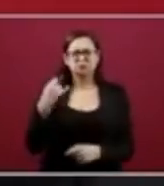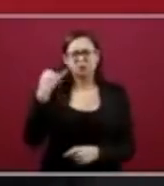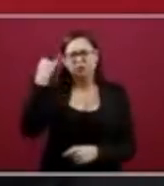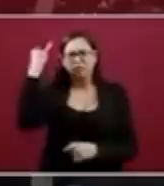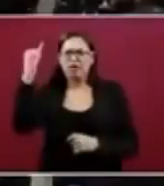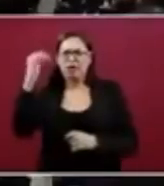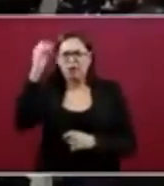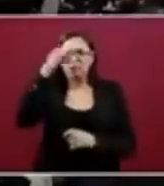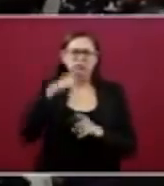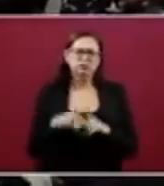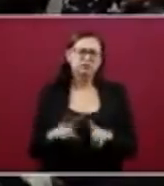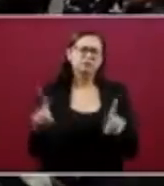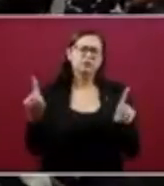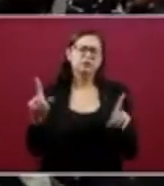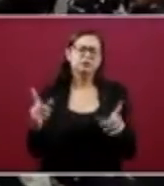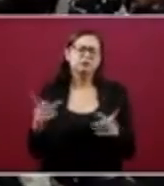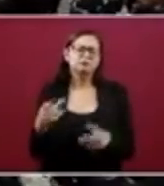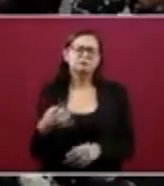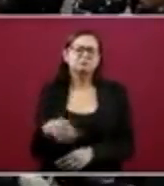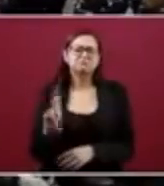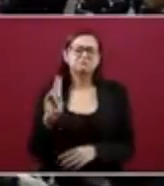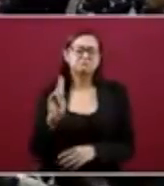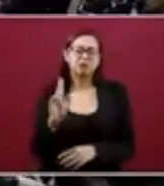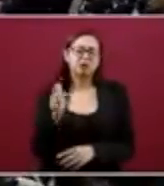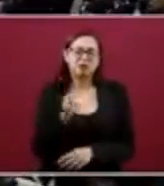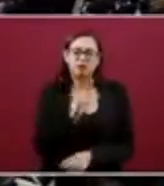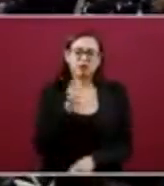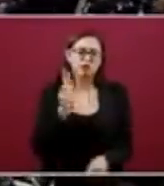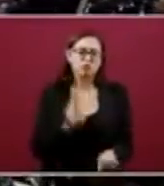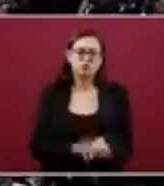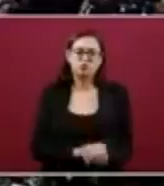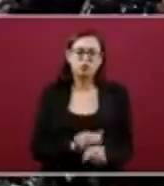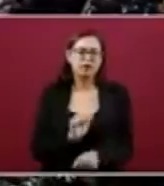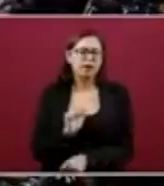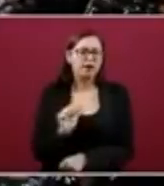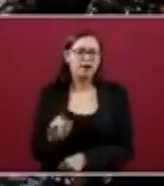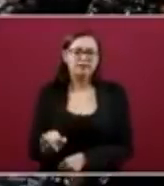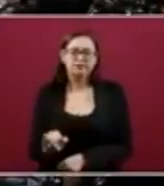pero son propias de